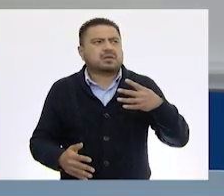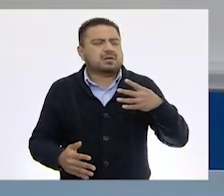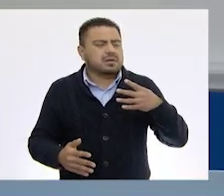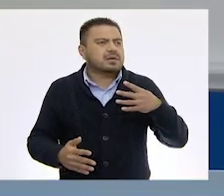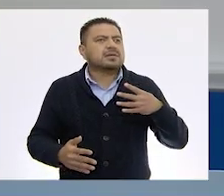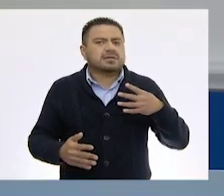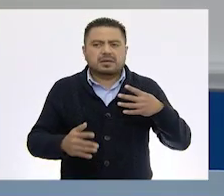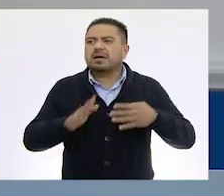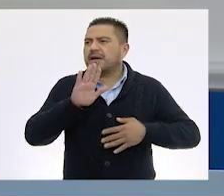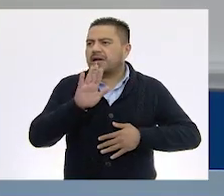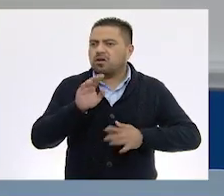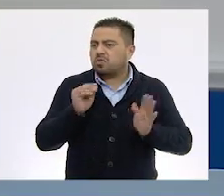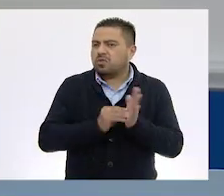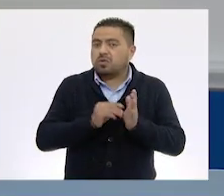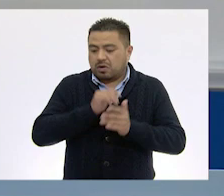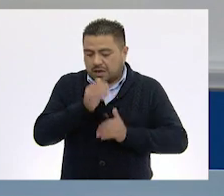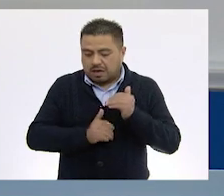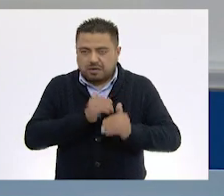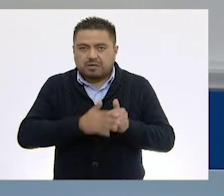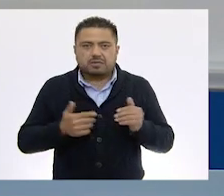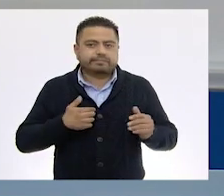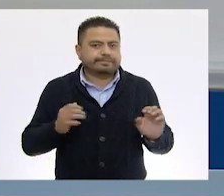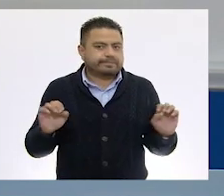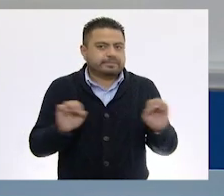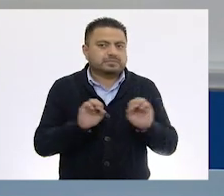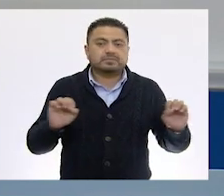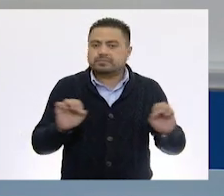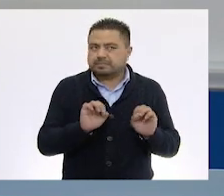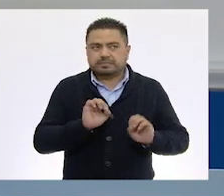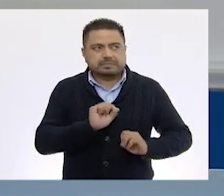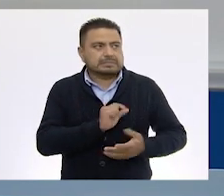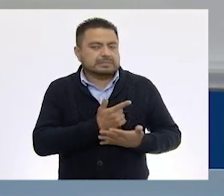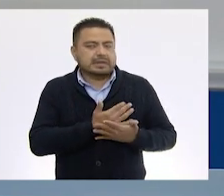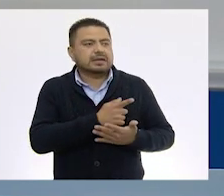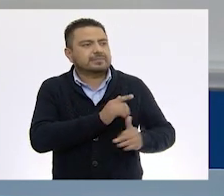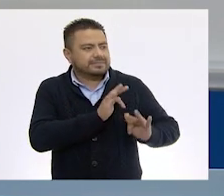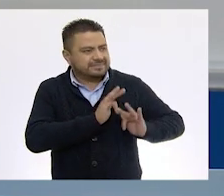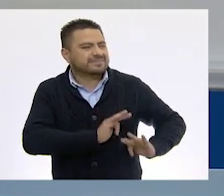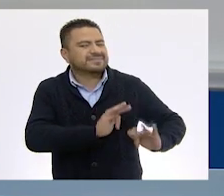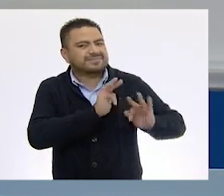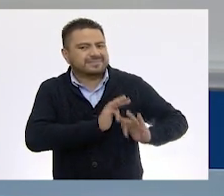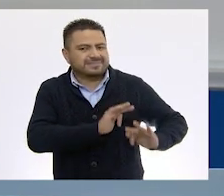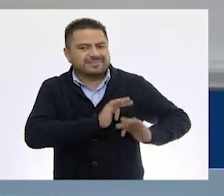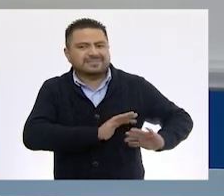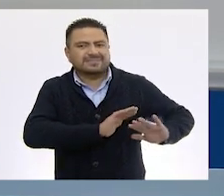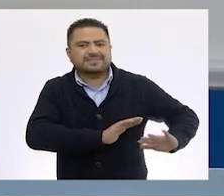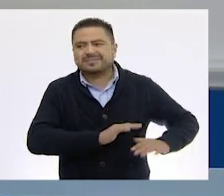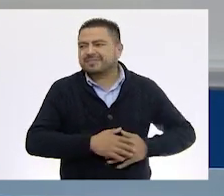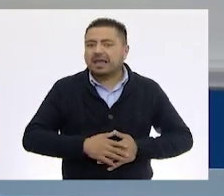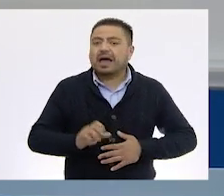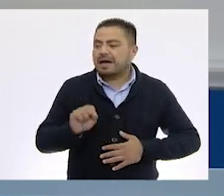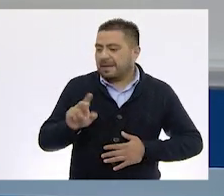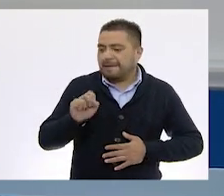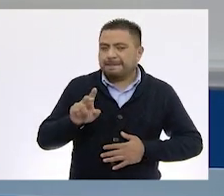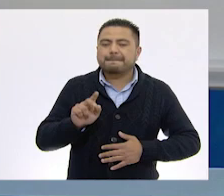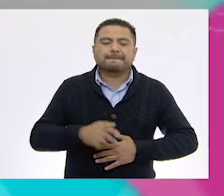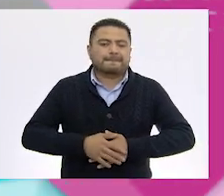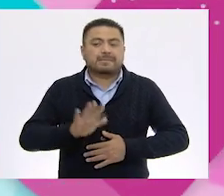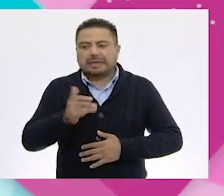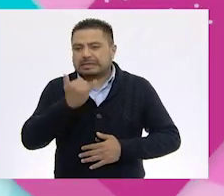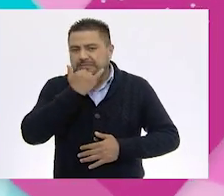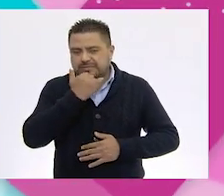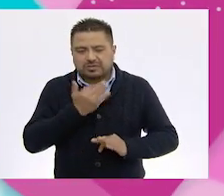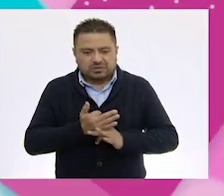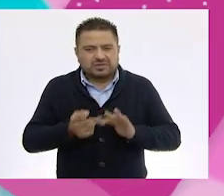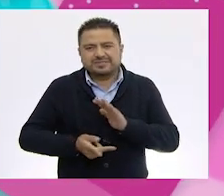Es que aún no termino, inspector Juan Carlos. Tenga paciencia, por favor. Ah, ok, tiene razón, perdón,